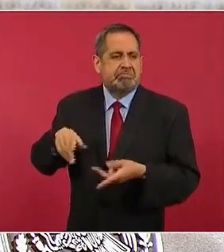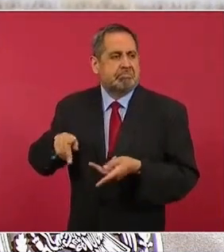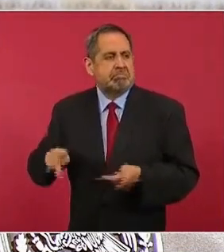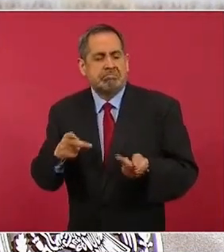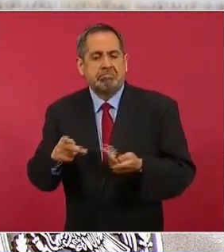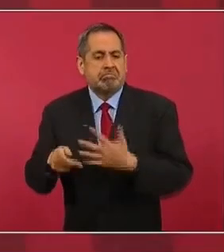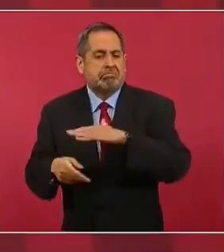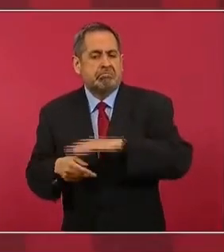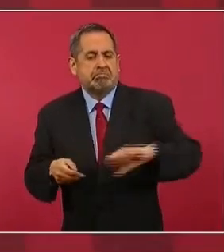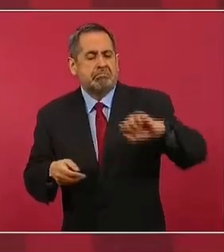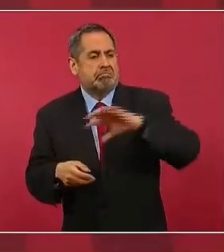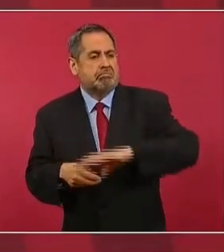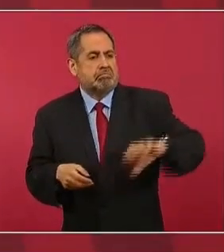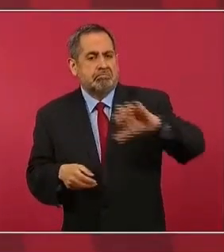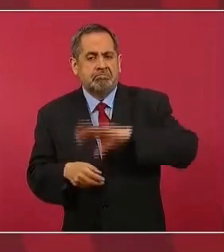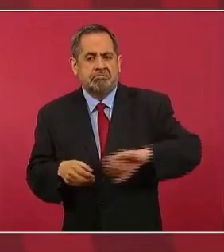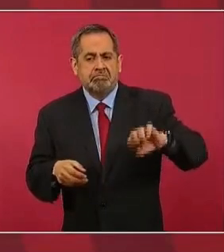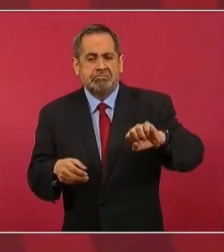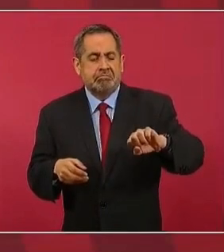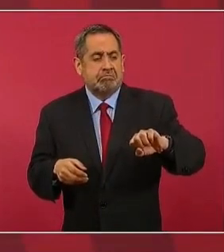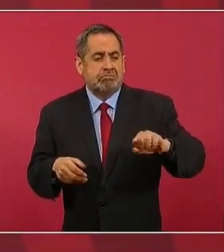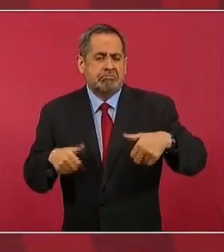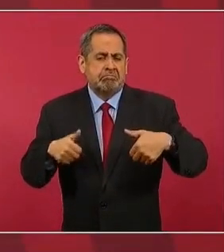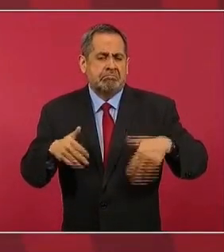saquear, en robar.